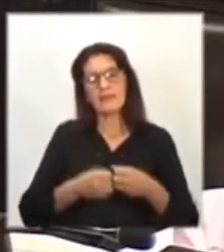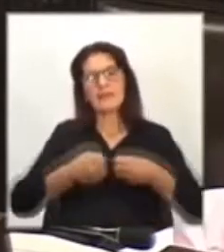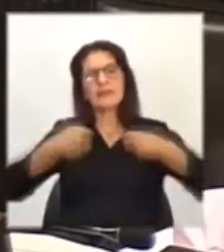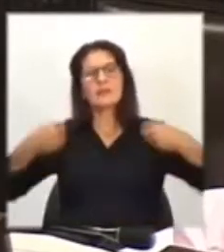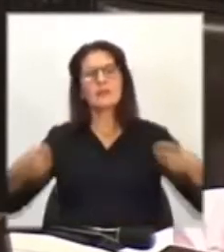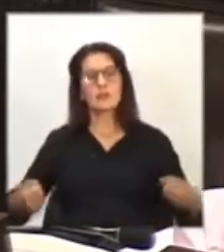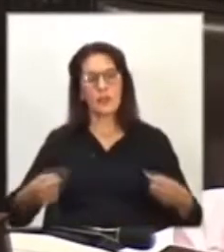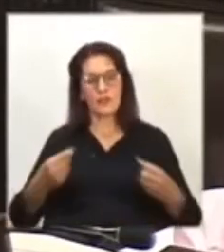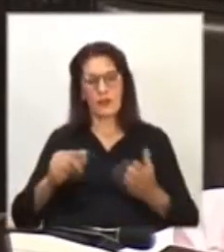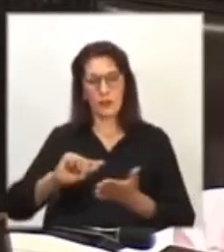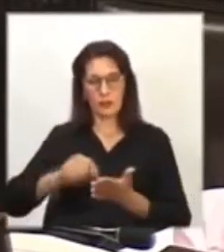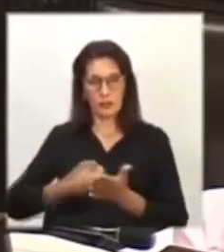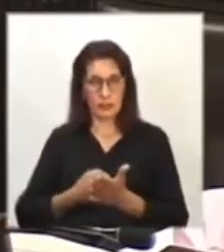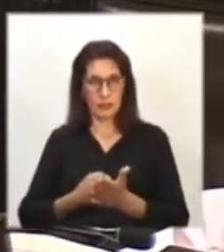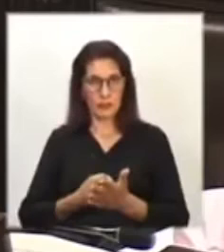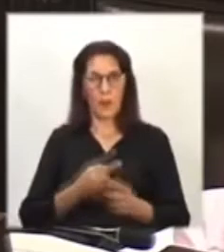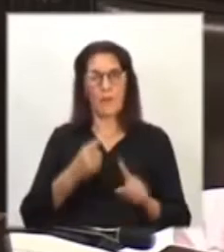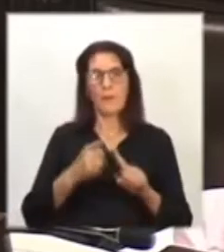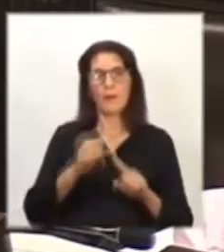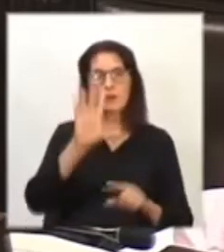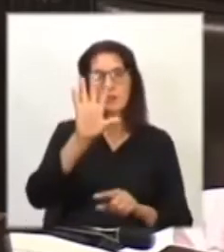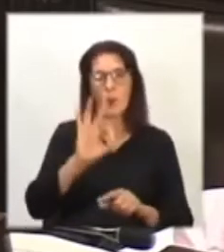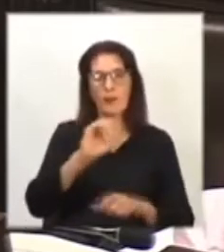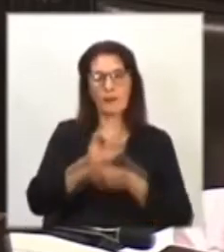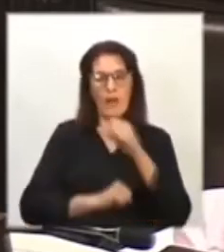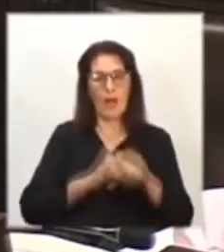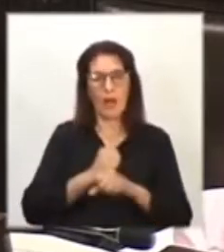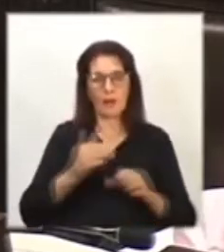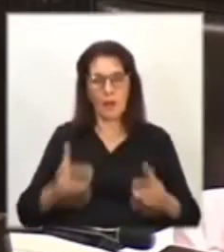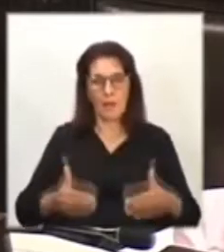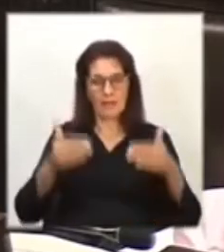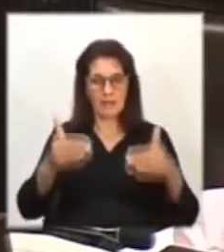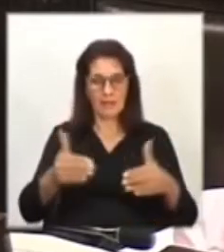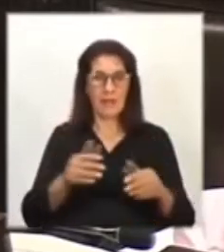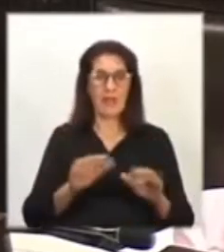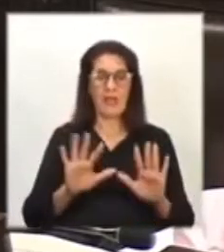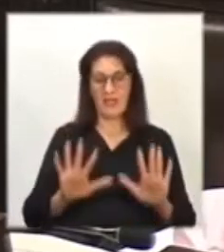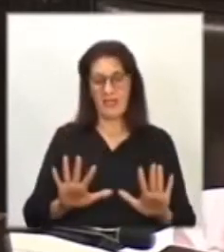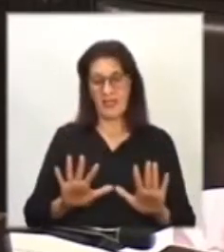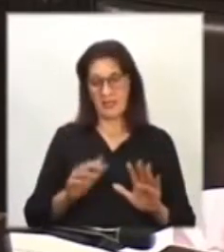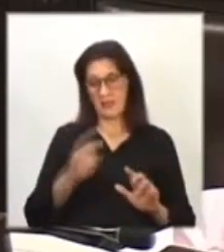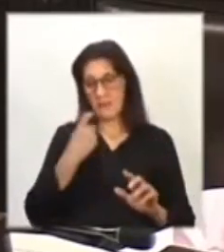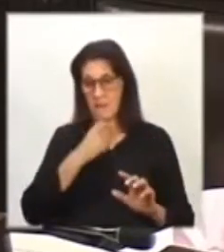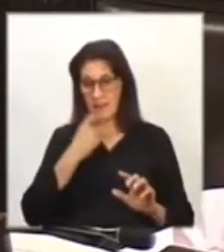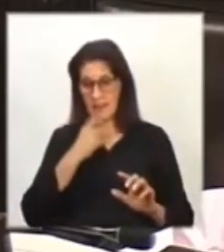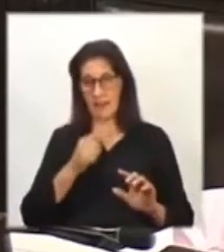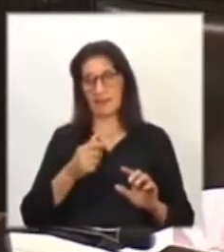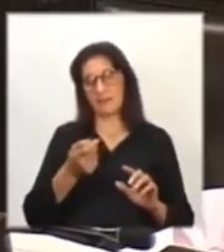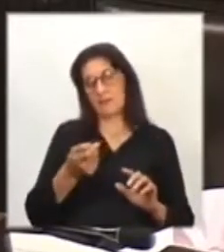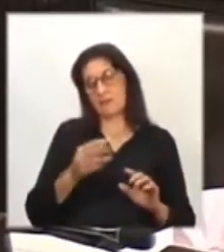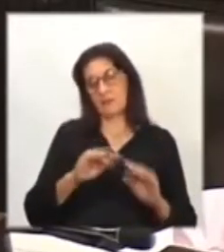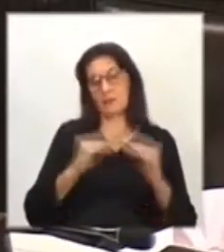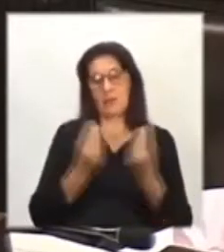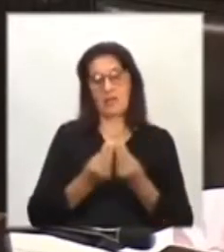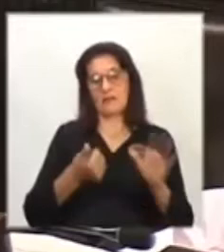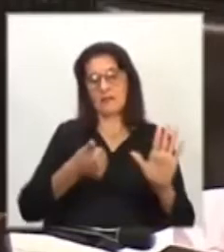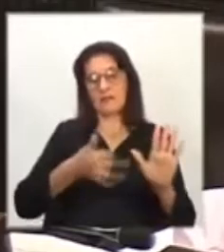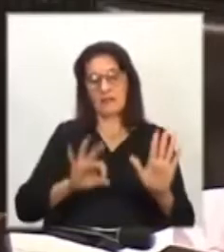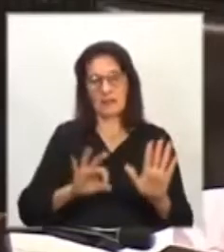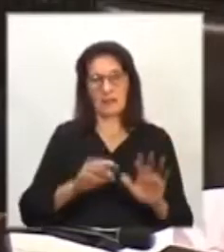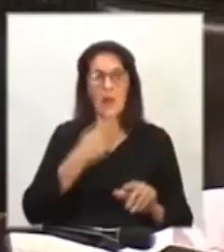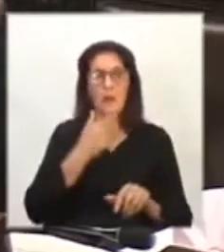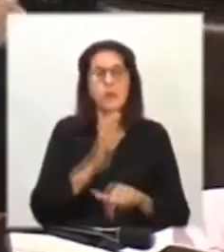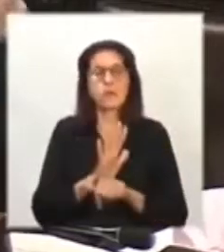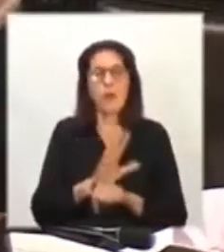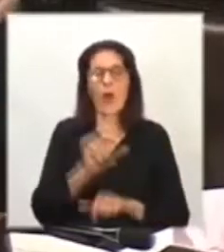del contrato por 50 años más, más los 10 que le quedan son 60 años. Casi 12 gobiernos más